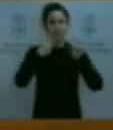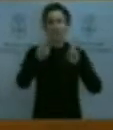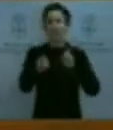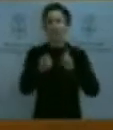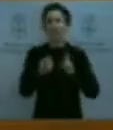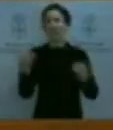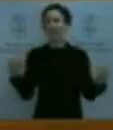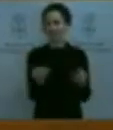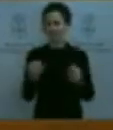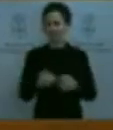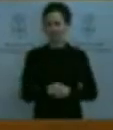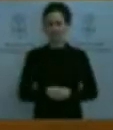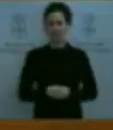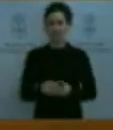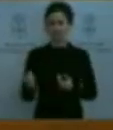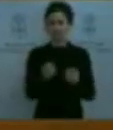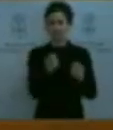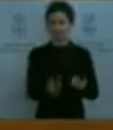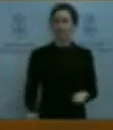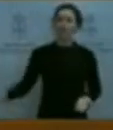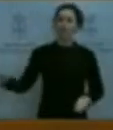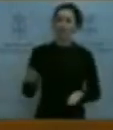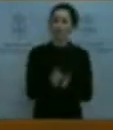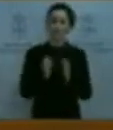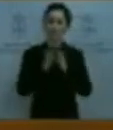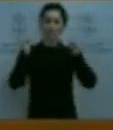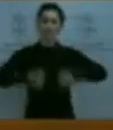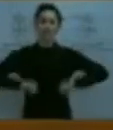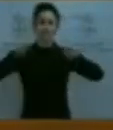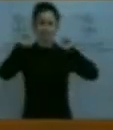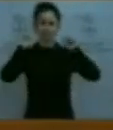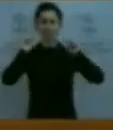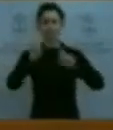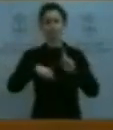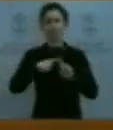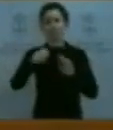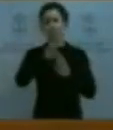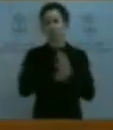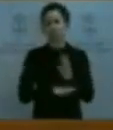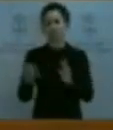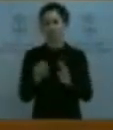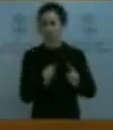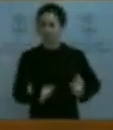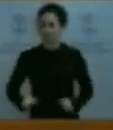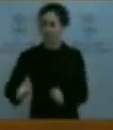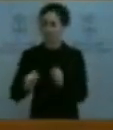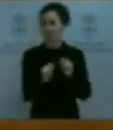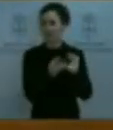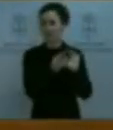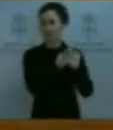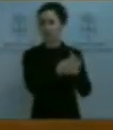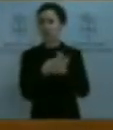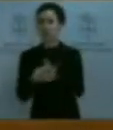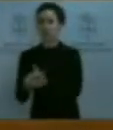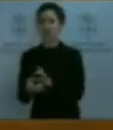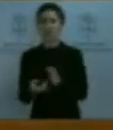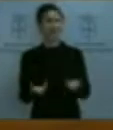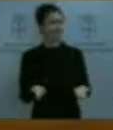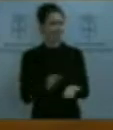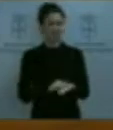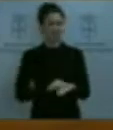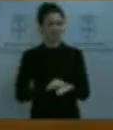pacto educativo y sobre qué ejes debiéramos debatir sobre él y qué soluciones entiende usted que hay que aportar a las desigualdades territoriales que existen en